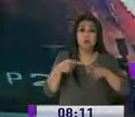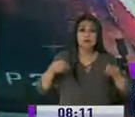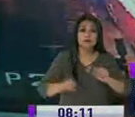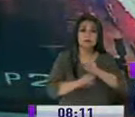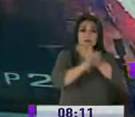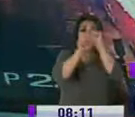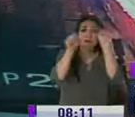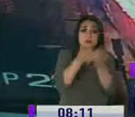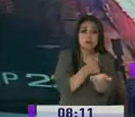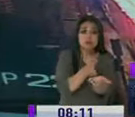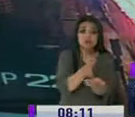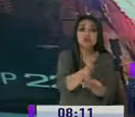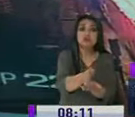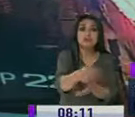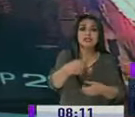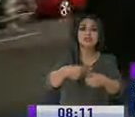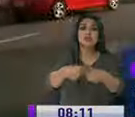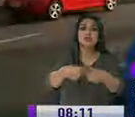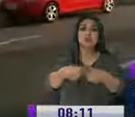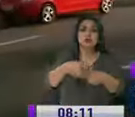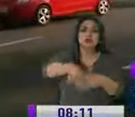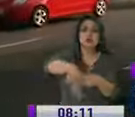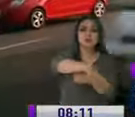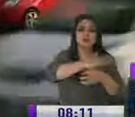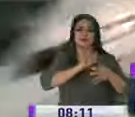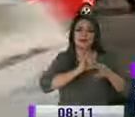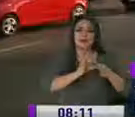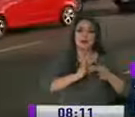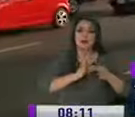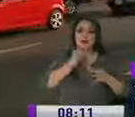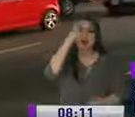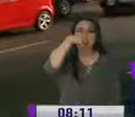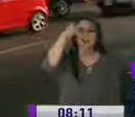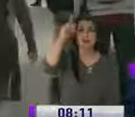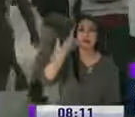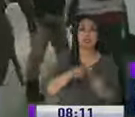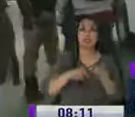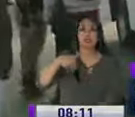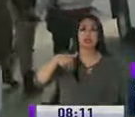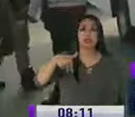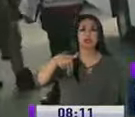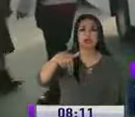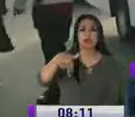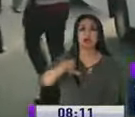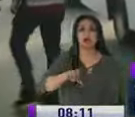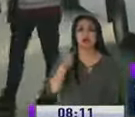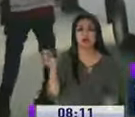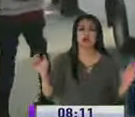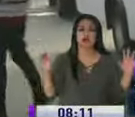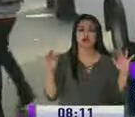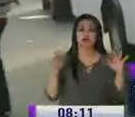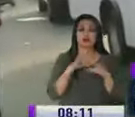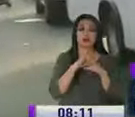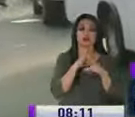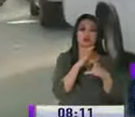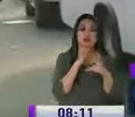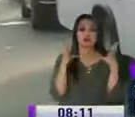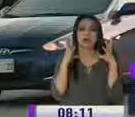las entradas más importantes de la ciudad. Muchos ciudadanos decidieron caminar, mientras otros se aglomeraron en buses y camionetas para